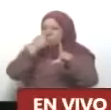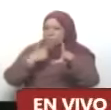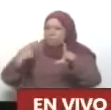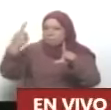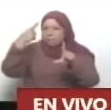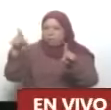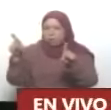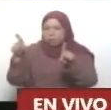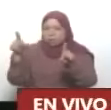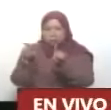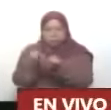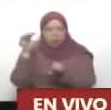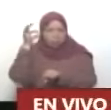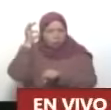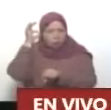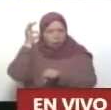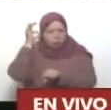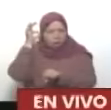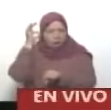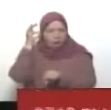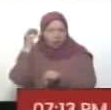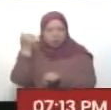Yulimar. Y